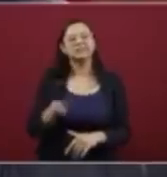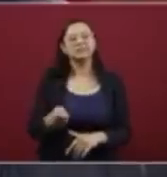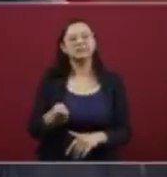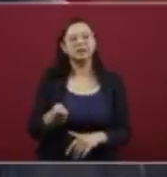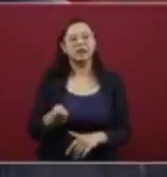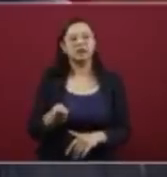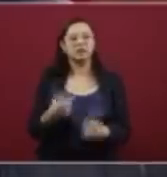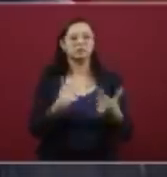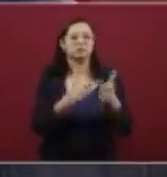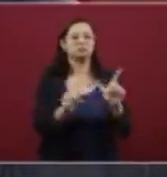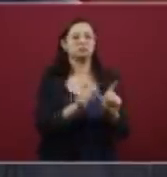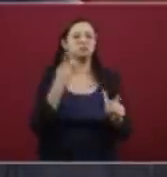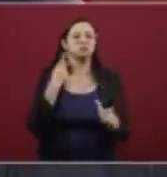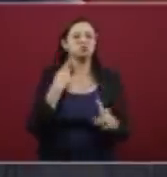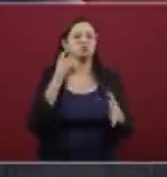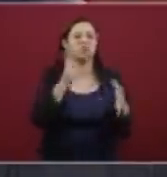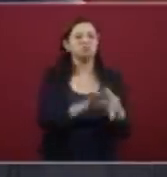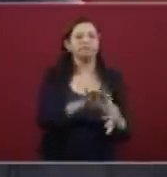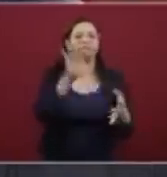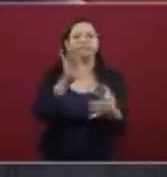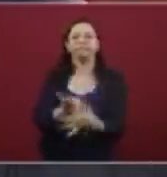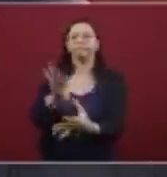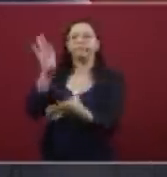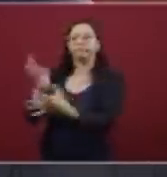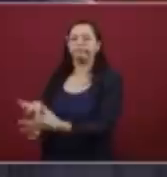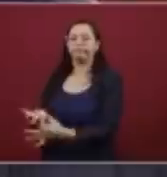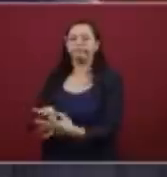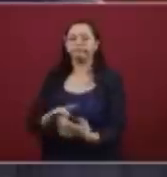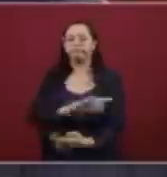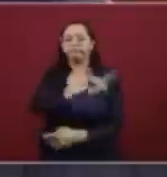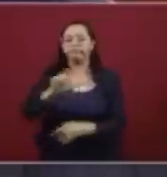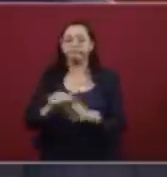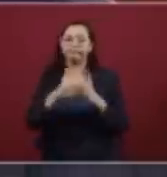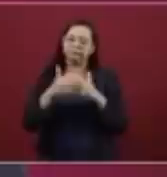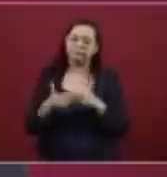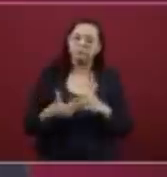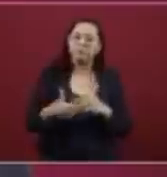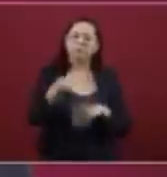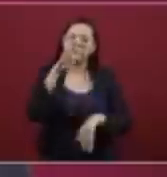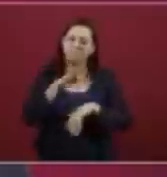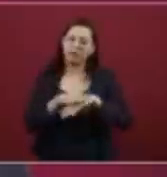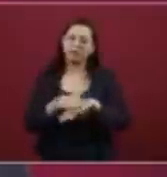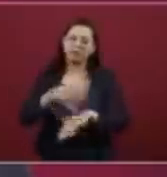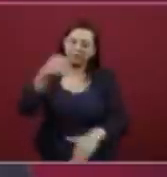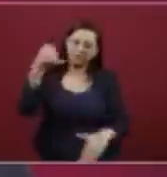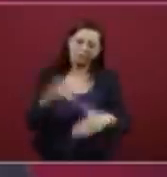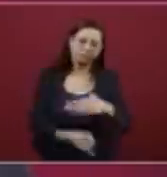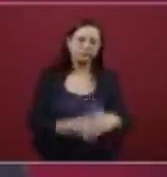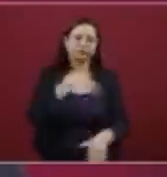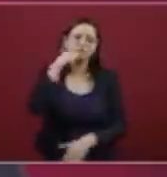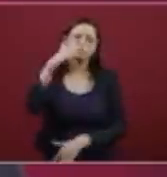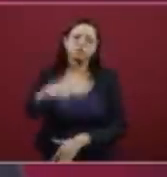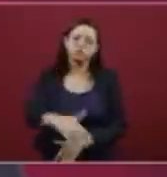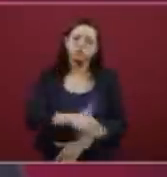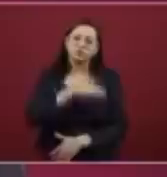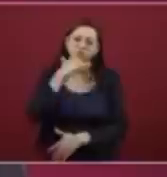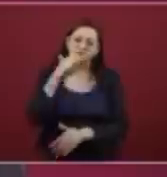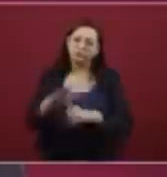partidistas originó que se profundizara en la corrupción.